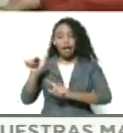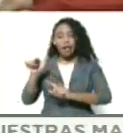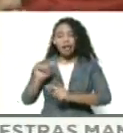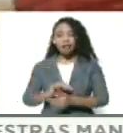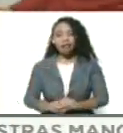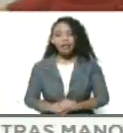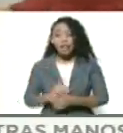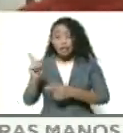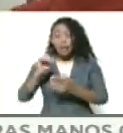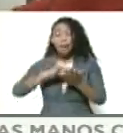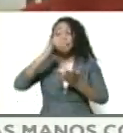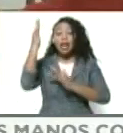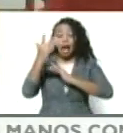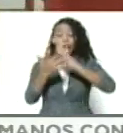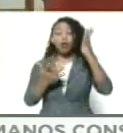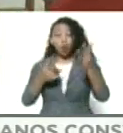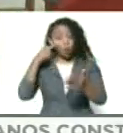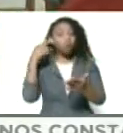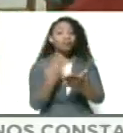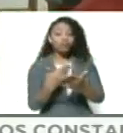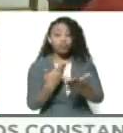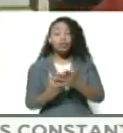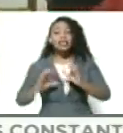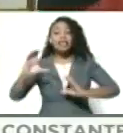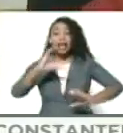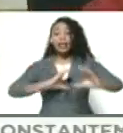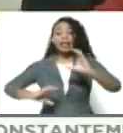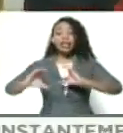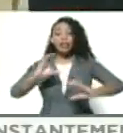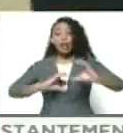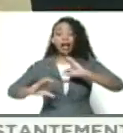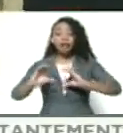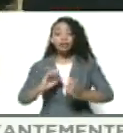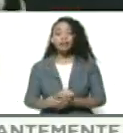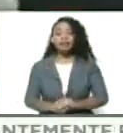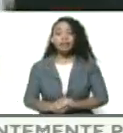Ese milagro fue comprobado científicamente, conozco